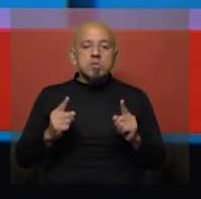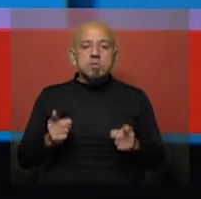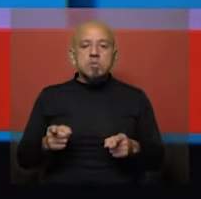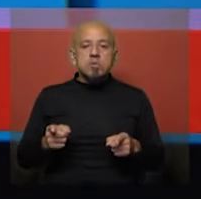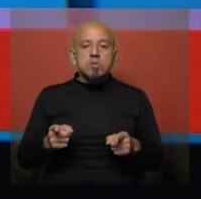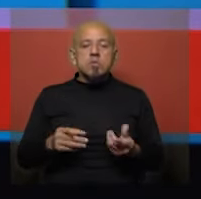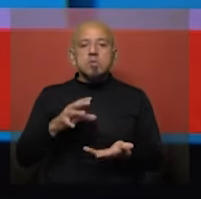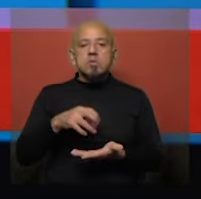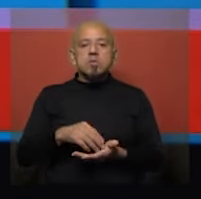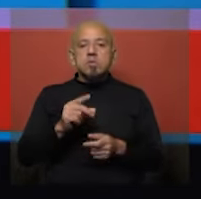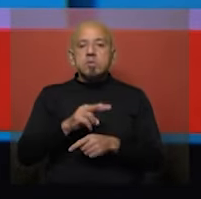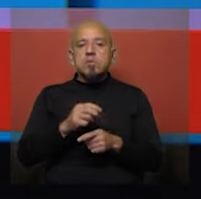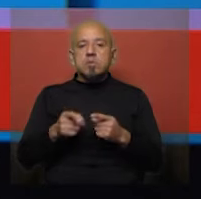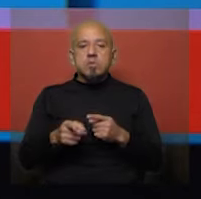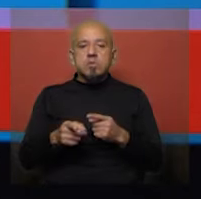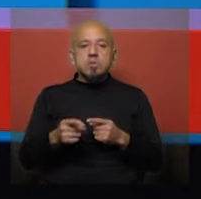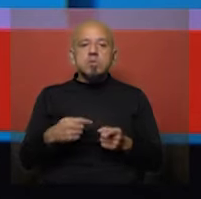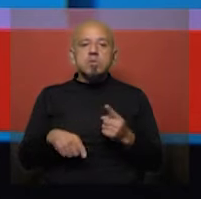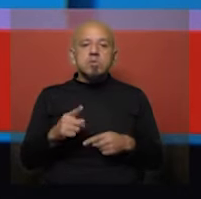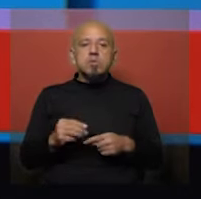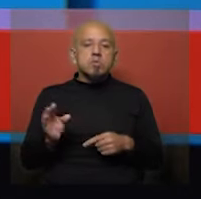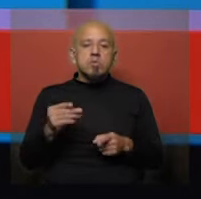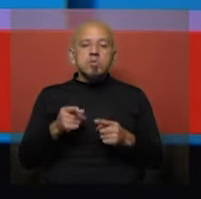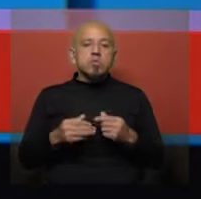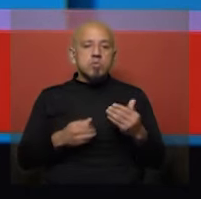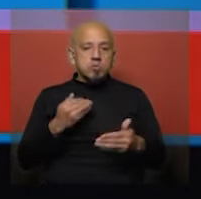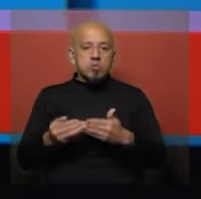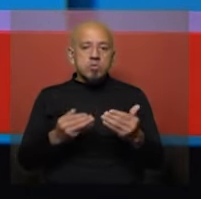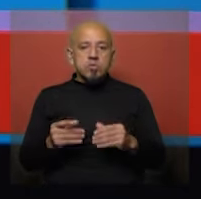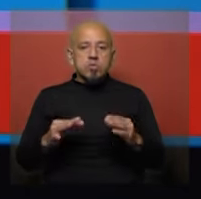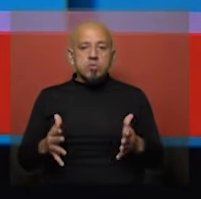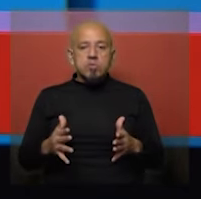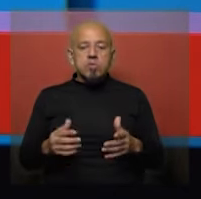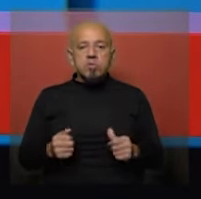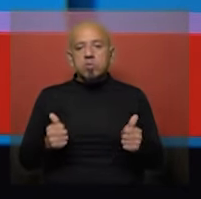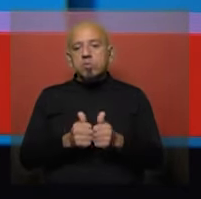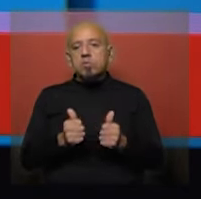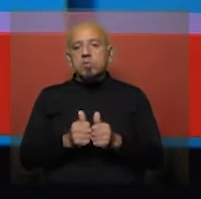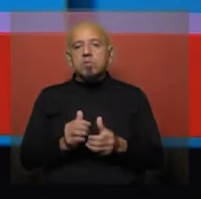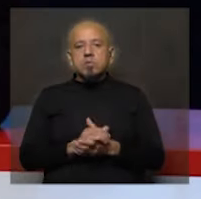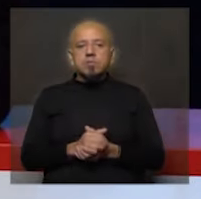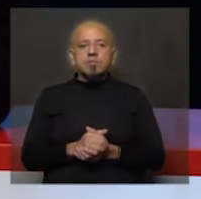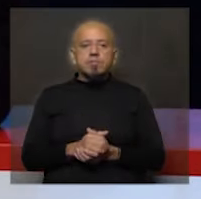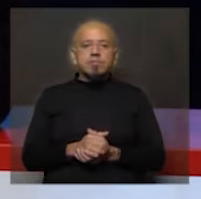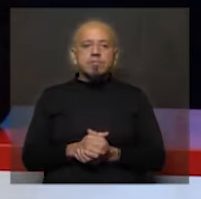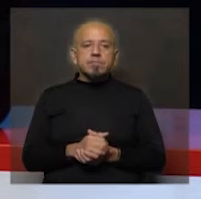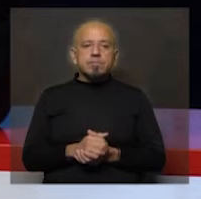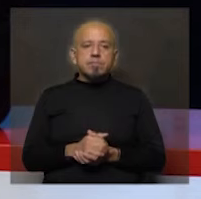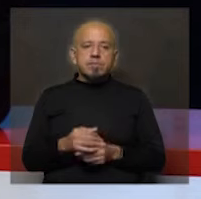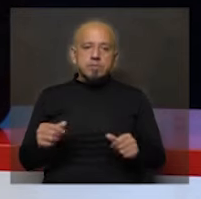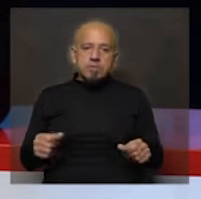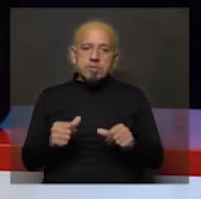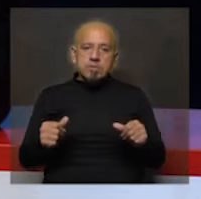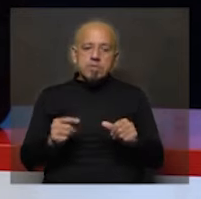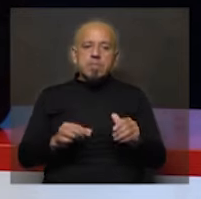fiscalía para que se investigue a través de la fiscalía todos estos son procesos paralelos lo que hizo la ley de género fue